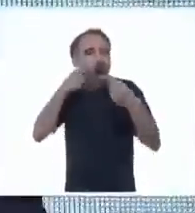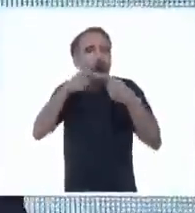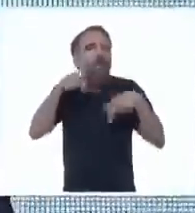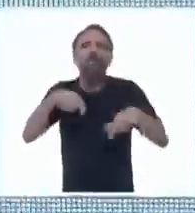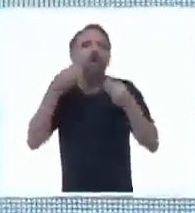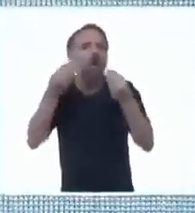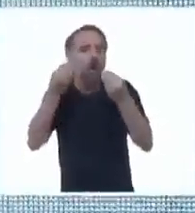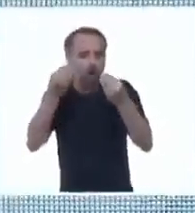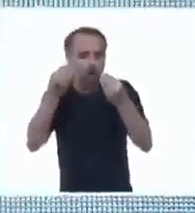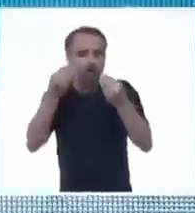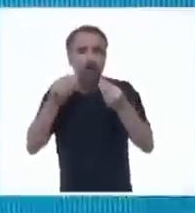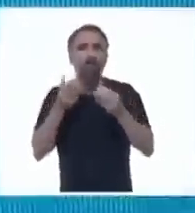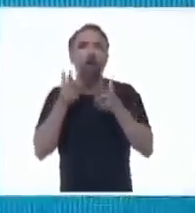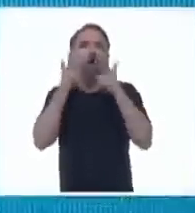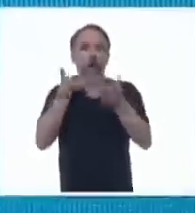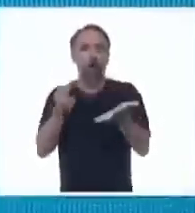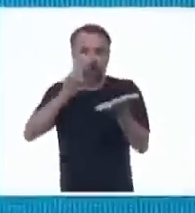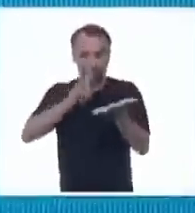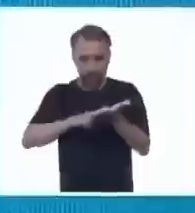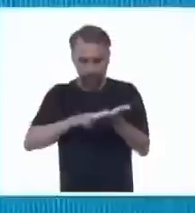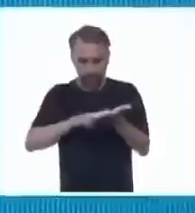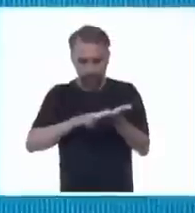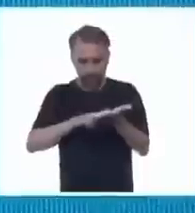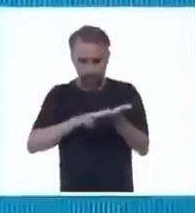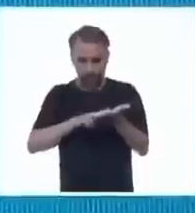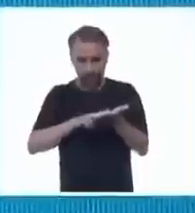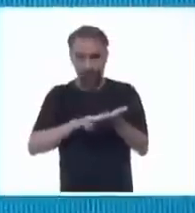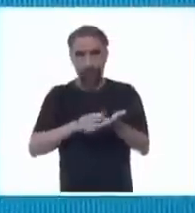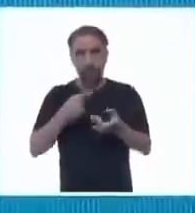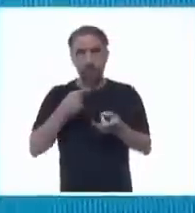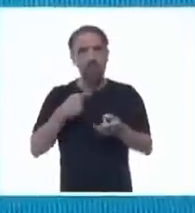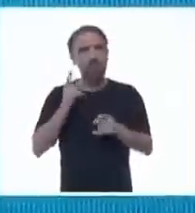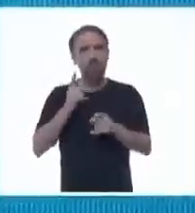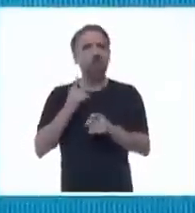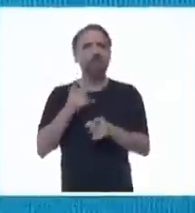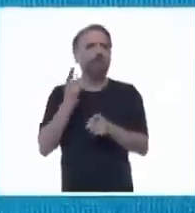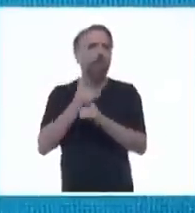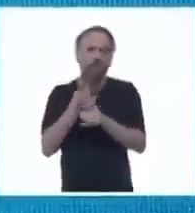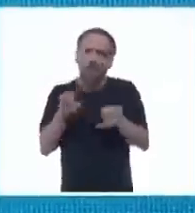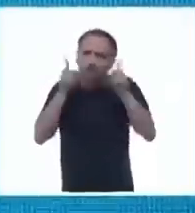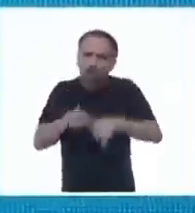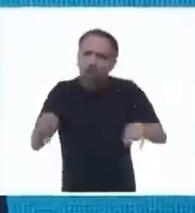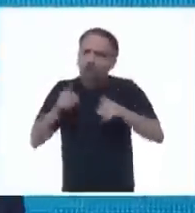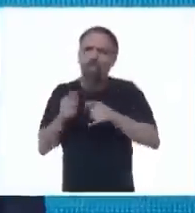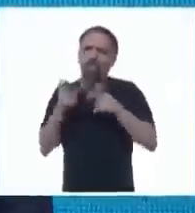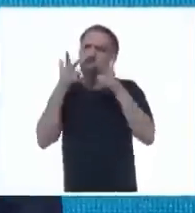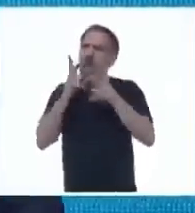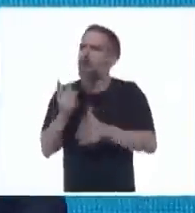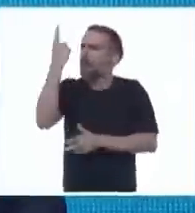reiterar algo que vengo planteando desde el primer día